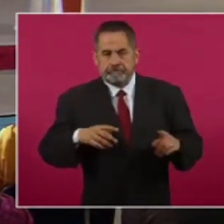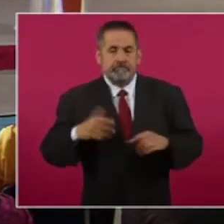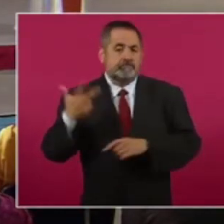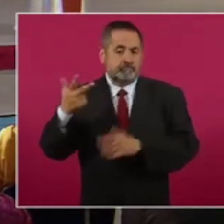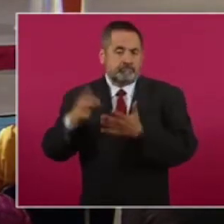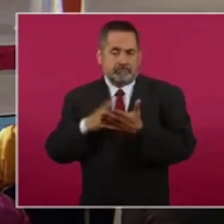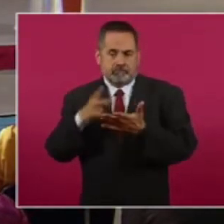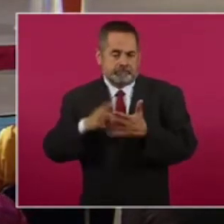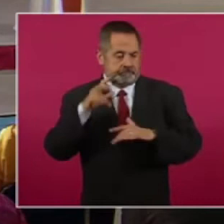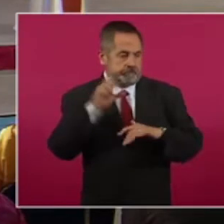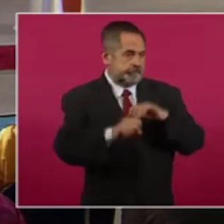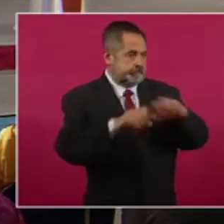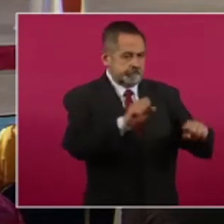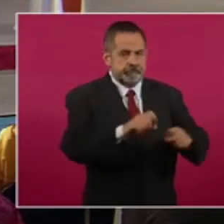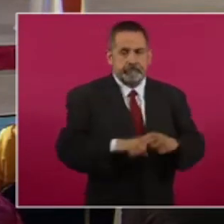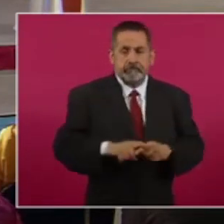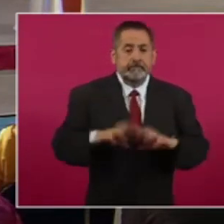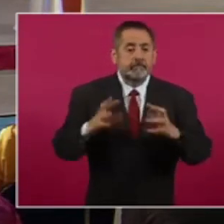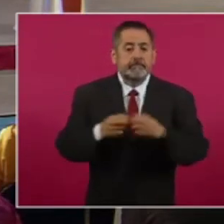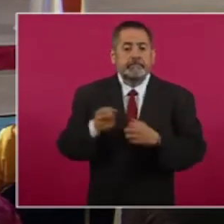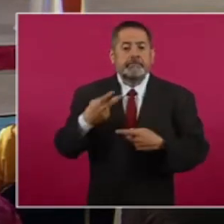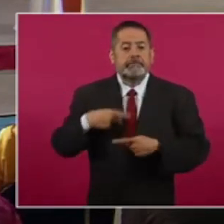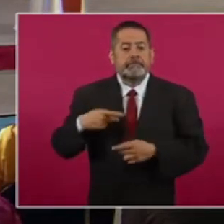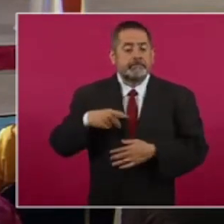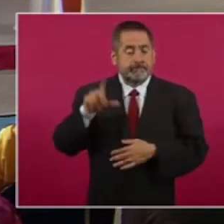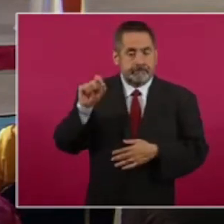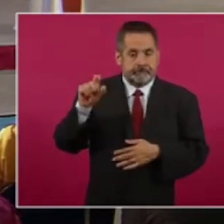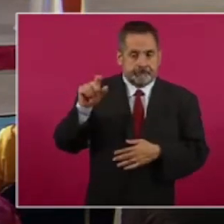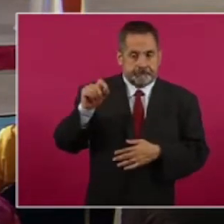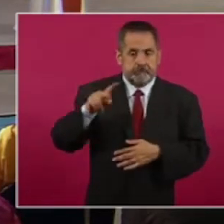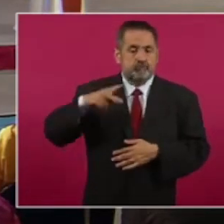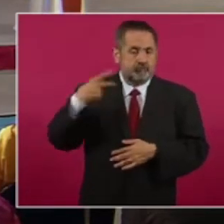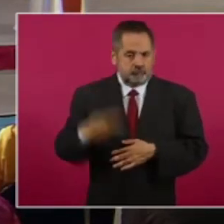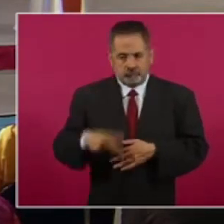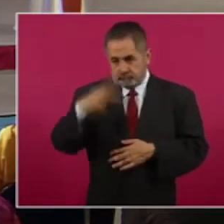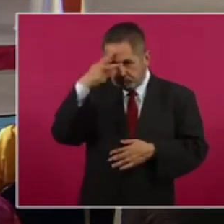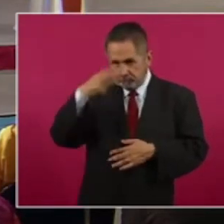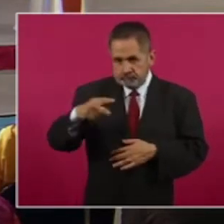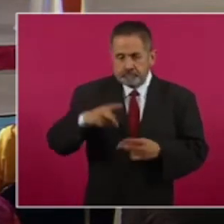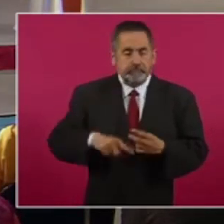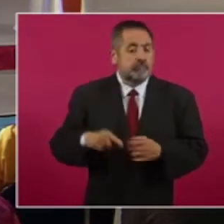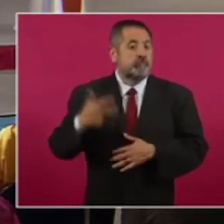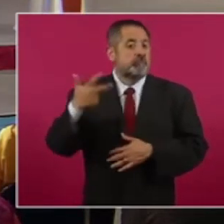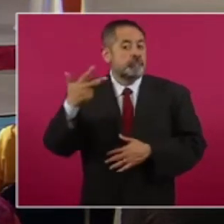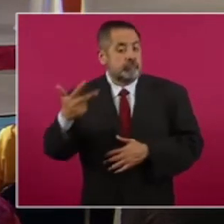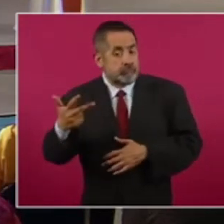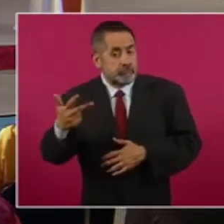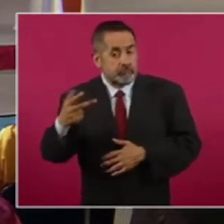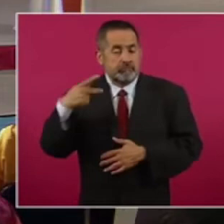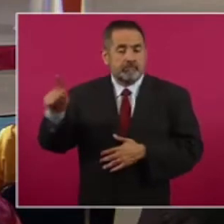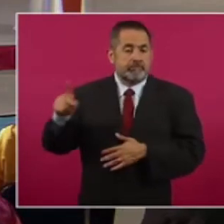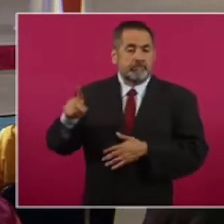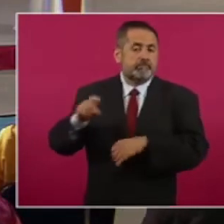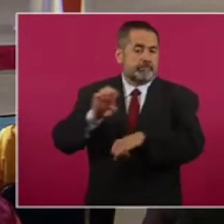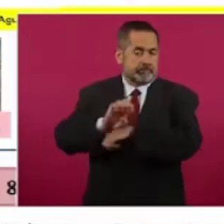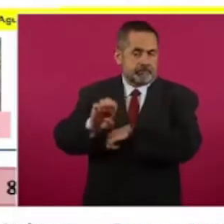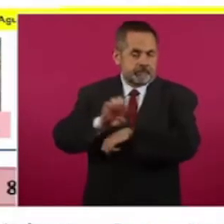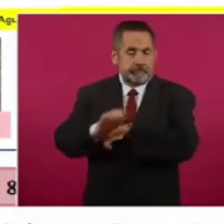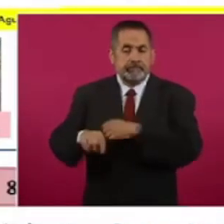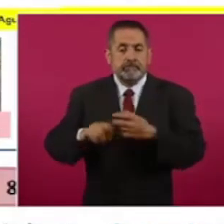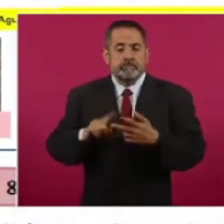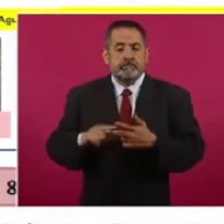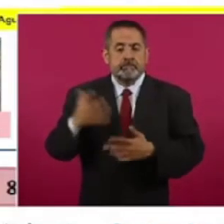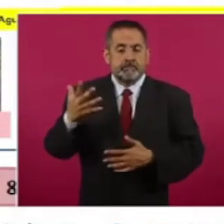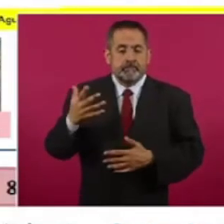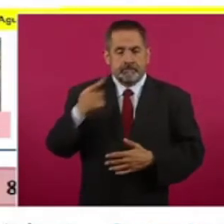aseguramientos, 20 de ellos de nacionalidad mexicana, 8 de nacionalidad ecuatoriana y 5